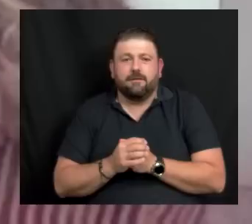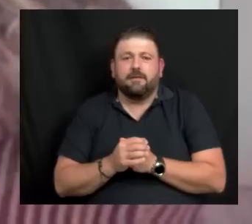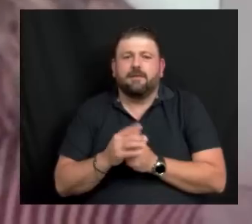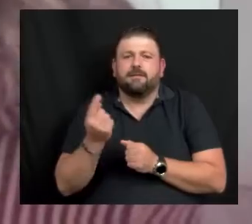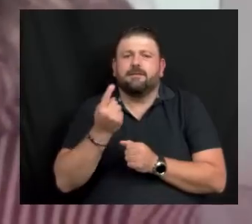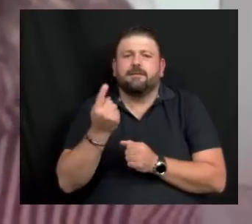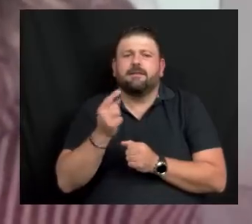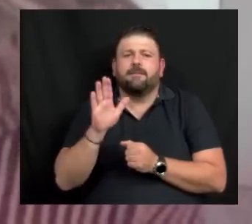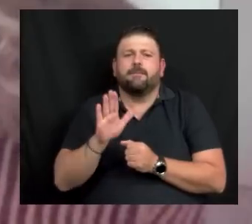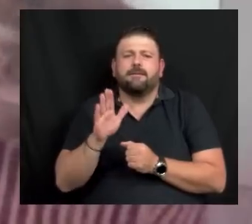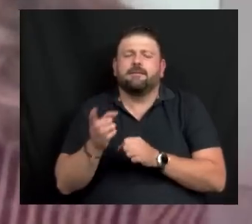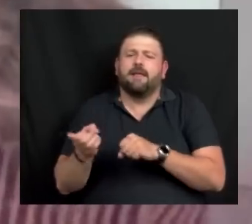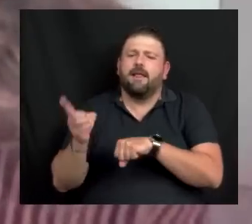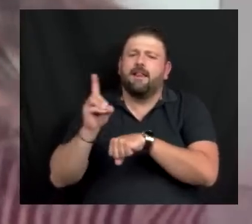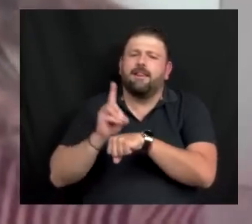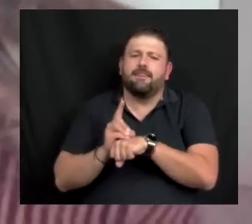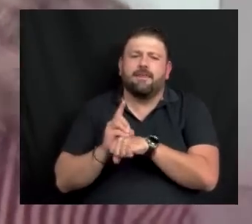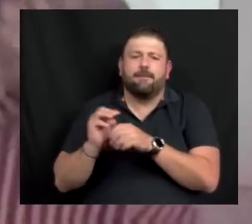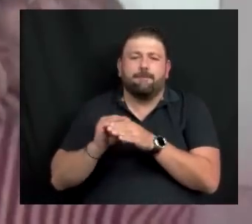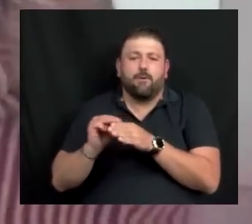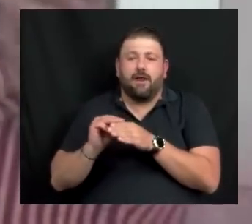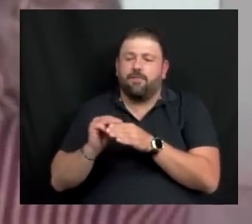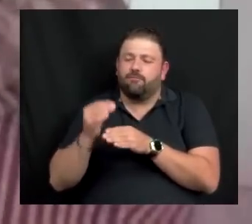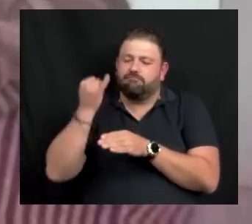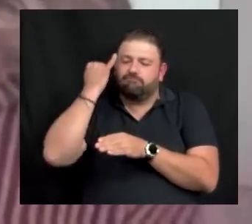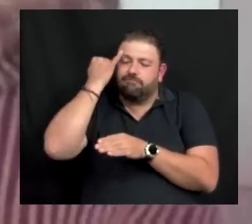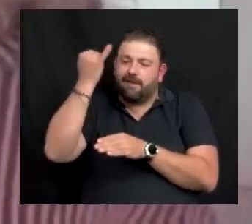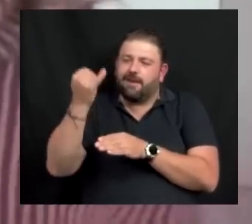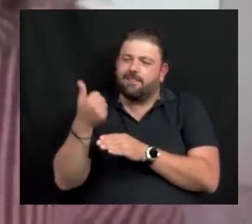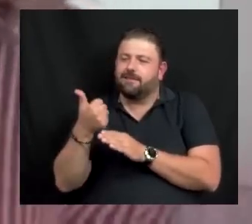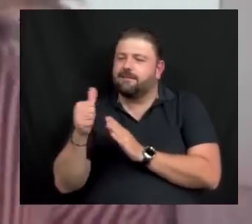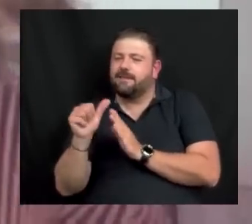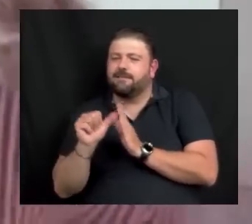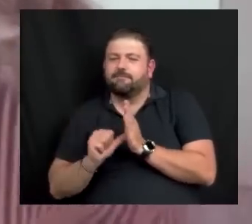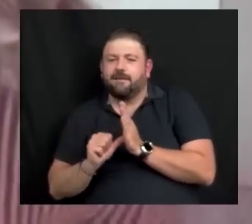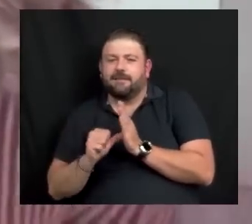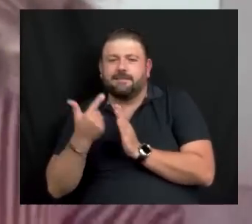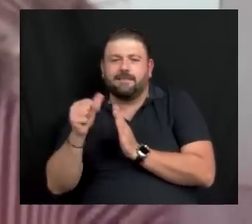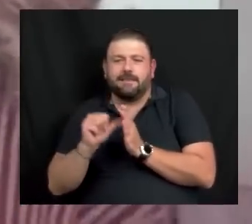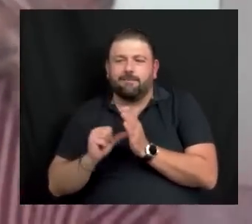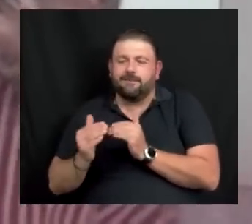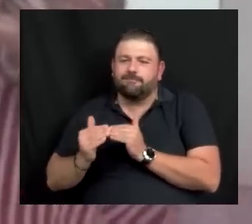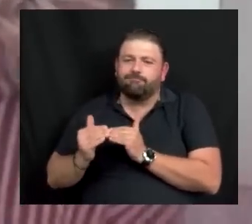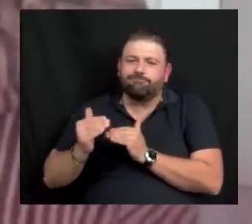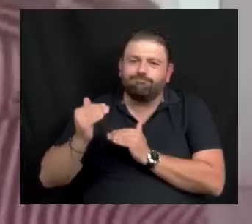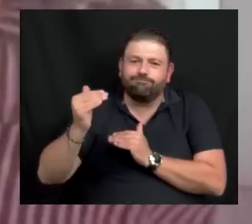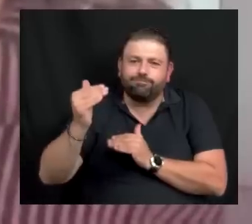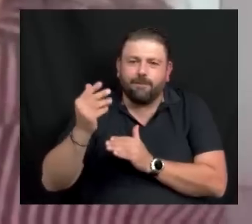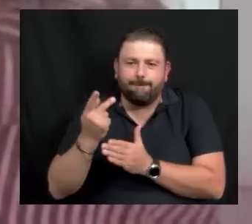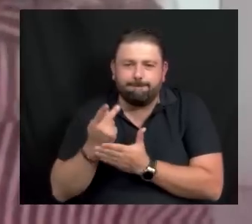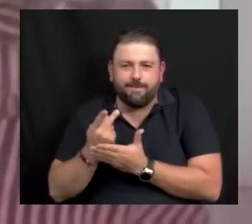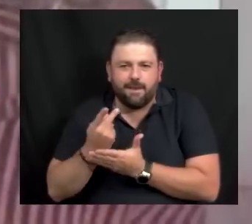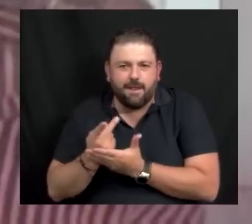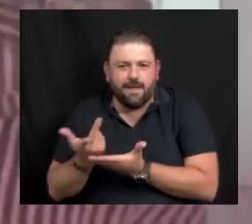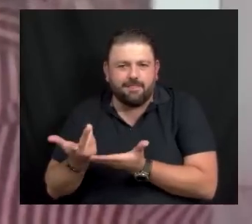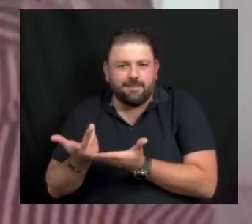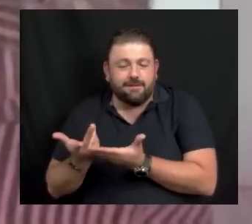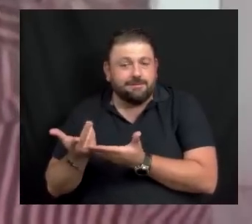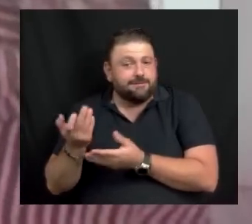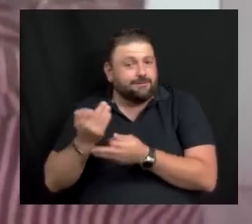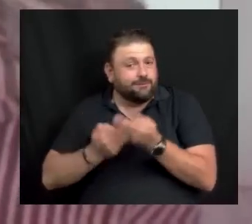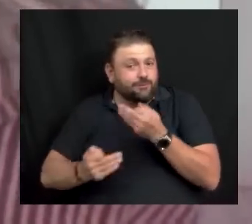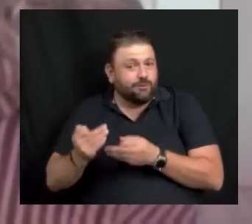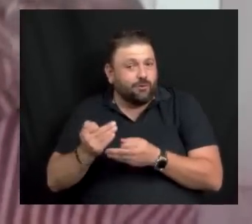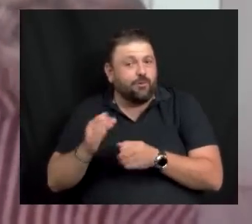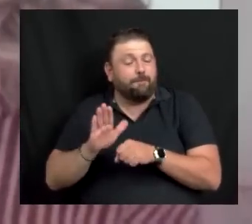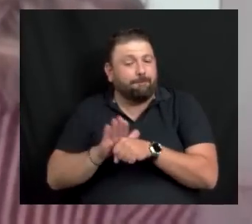te parece si para Día Morado eres un Plata Supreme ganando bono Plata Supreme? Y trabajar sobre esas metas, sobre esa